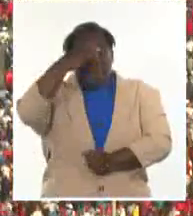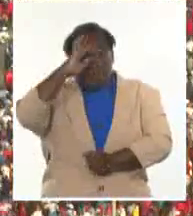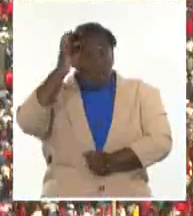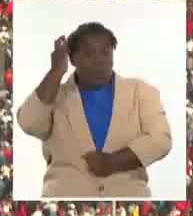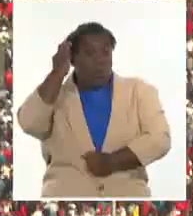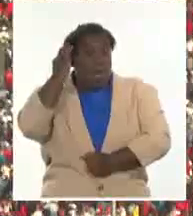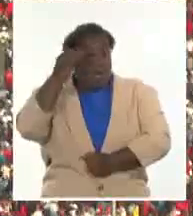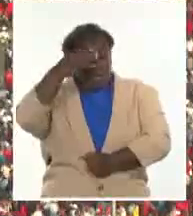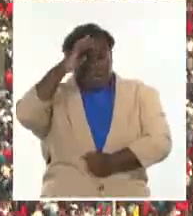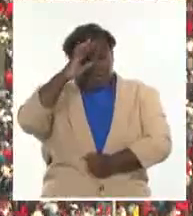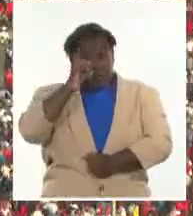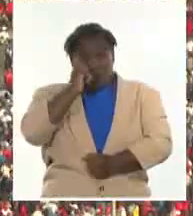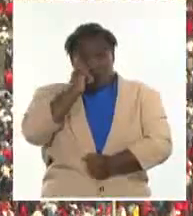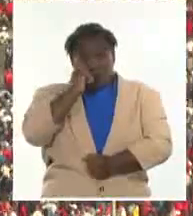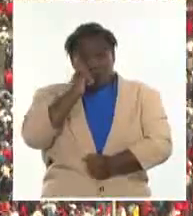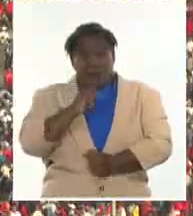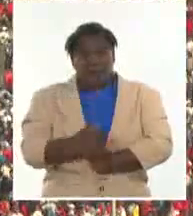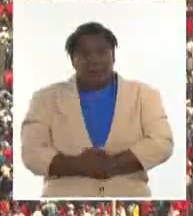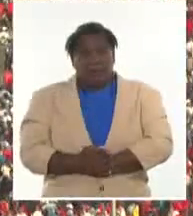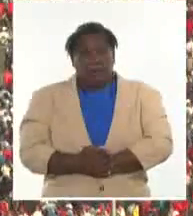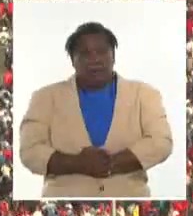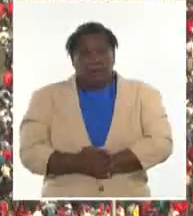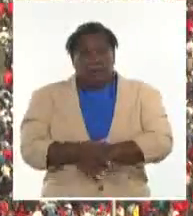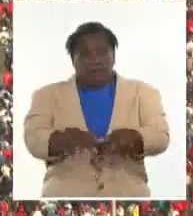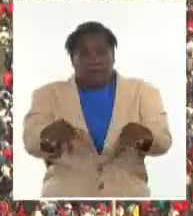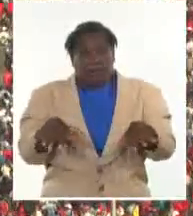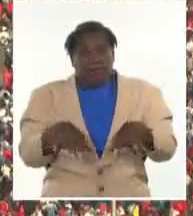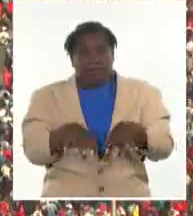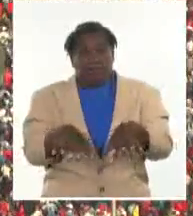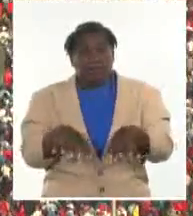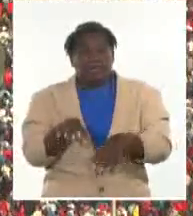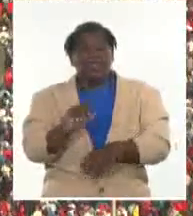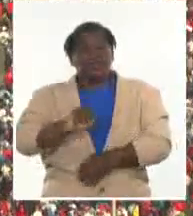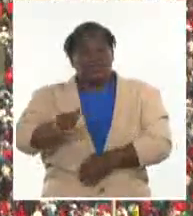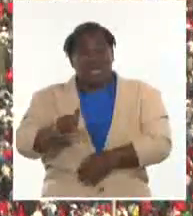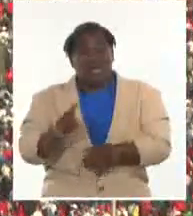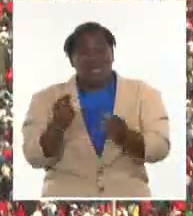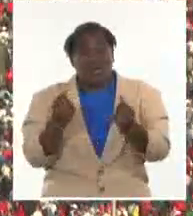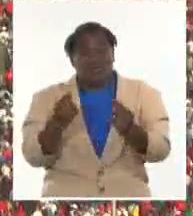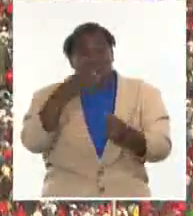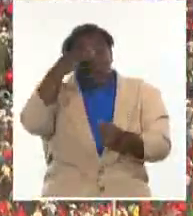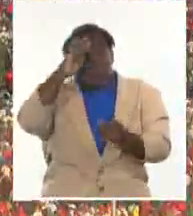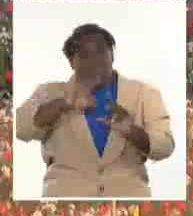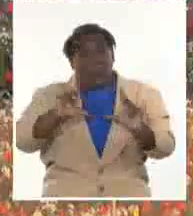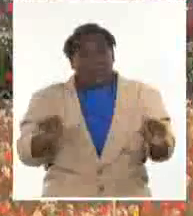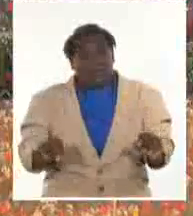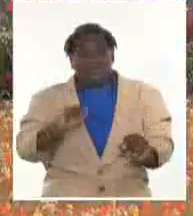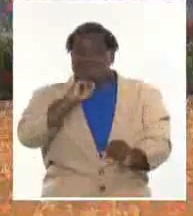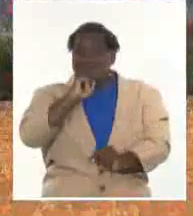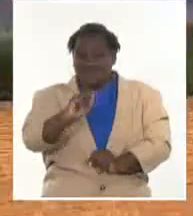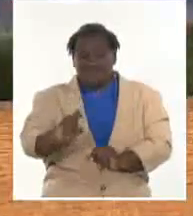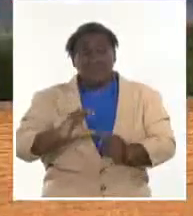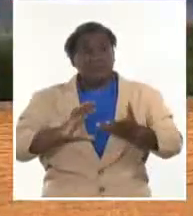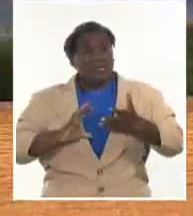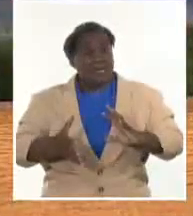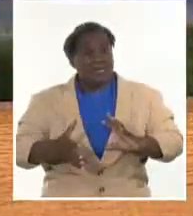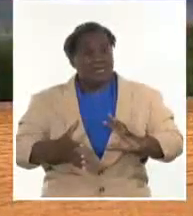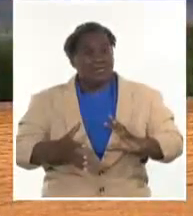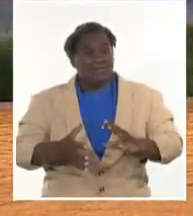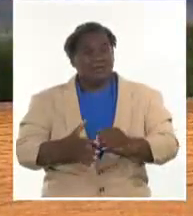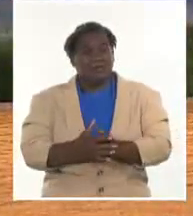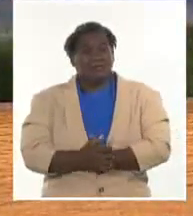cubanos, el contexto socioeconómico actual del país resulta complejo y